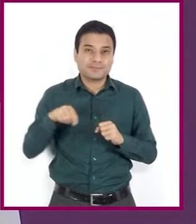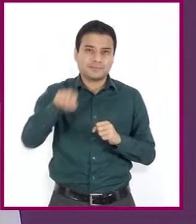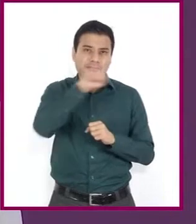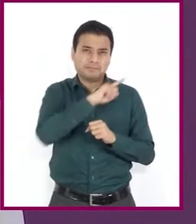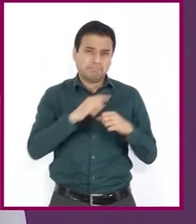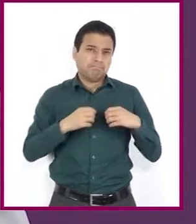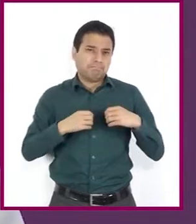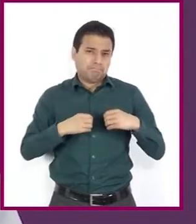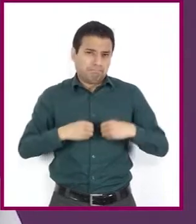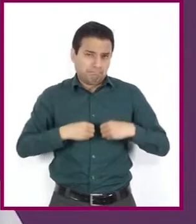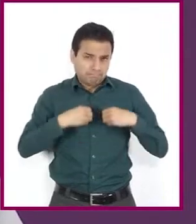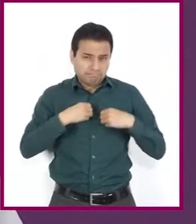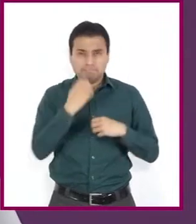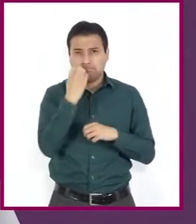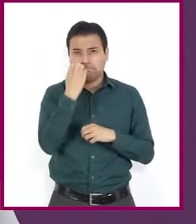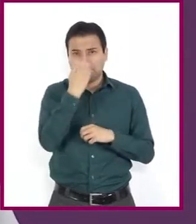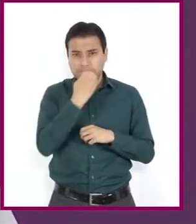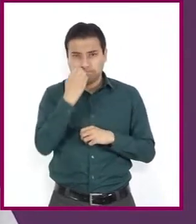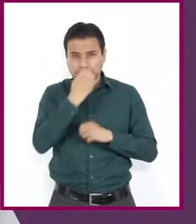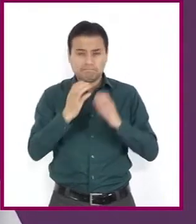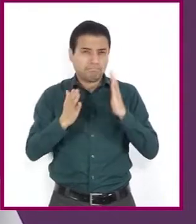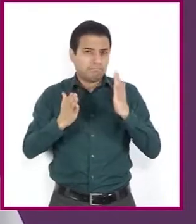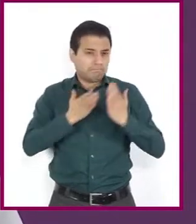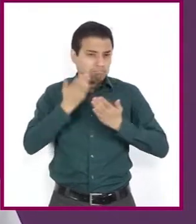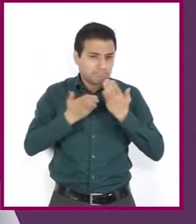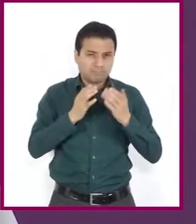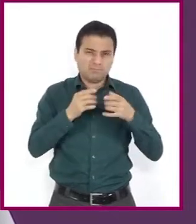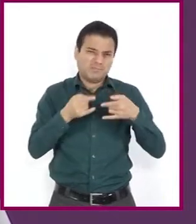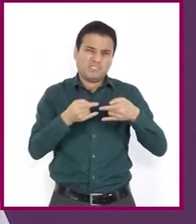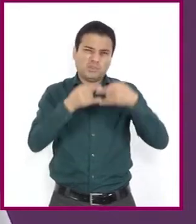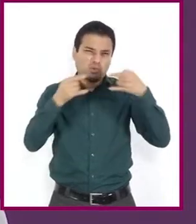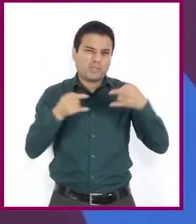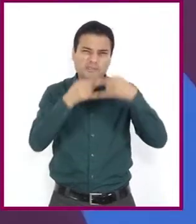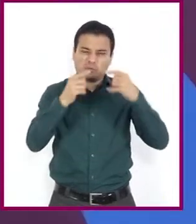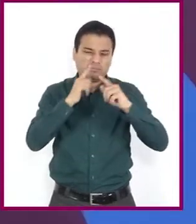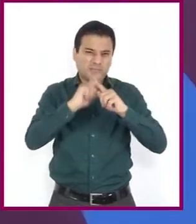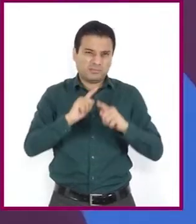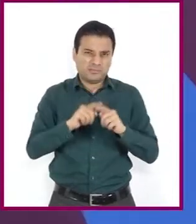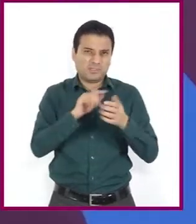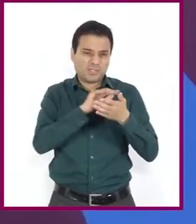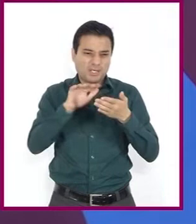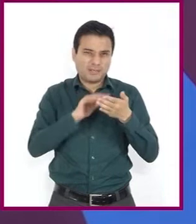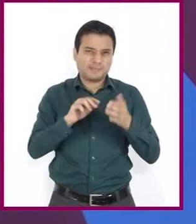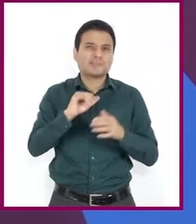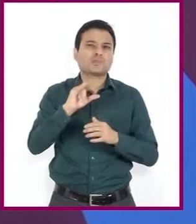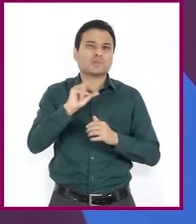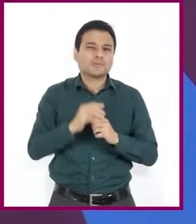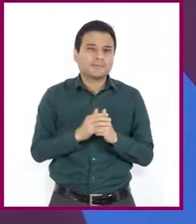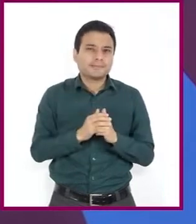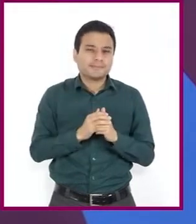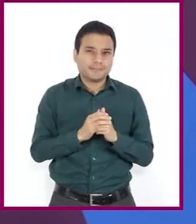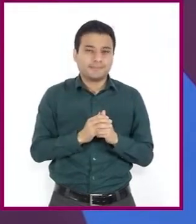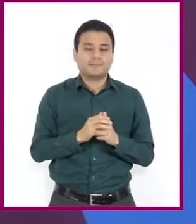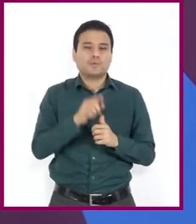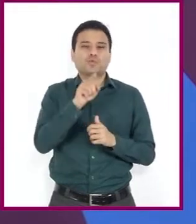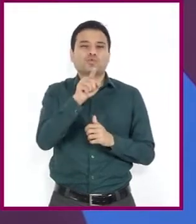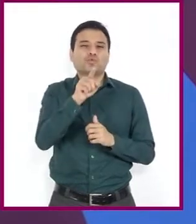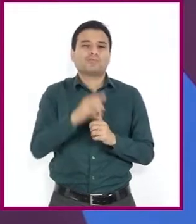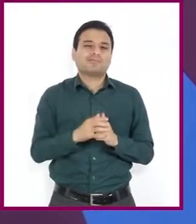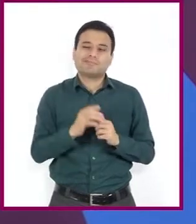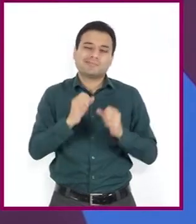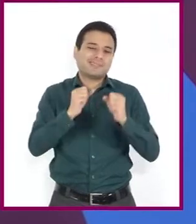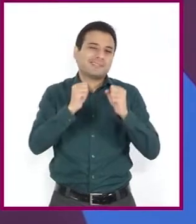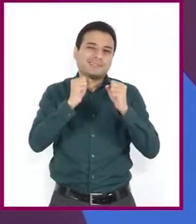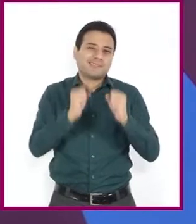del ciclo escolar han leído diferentes textos narrativos. Y de igual manera, cada uno de ustedes